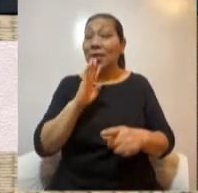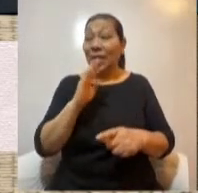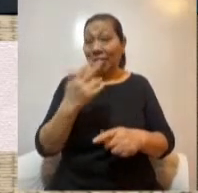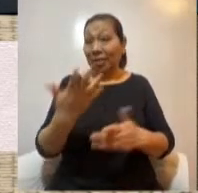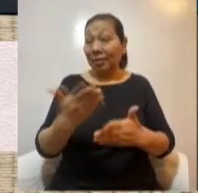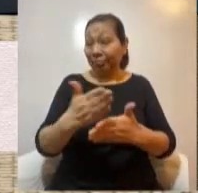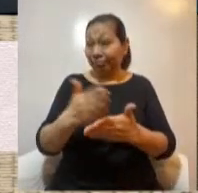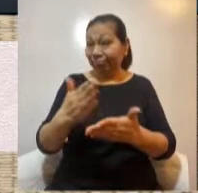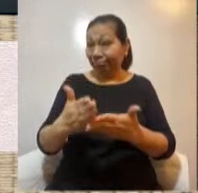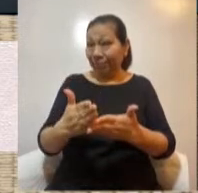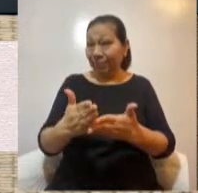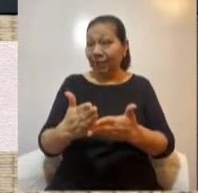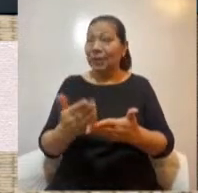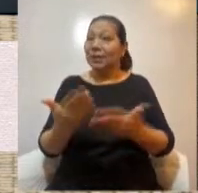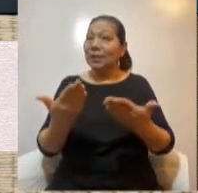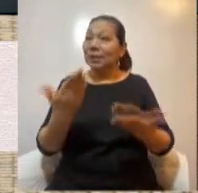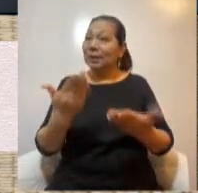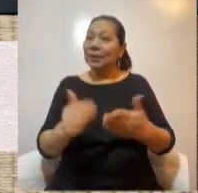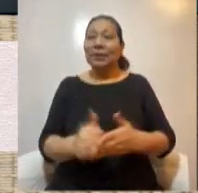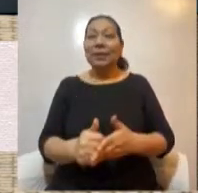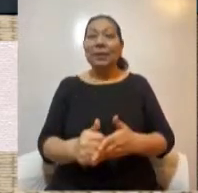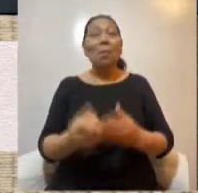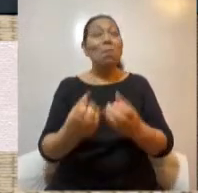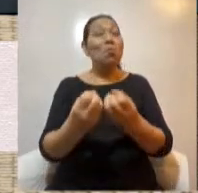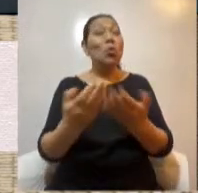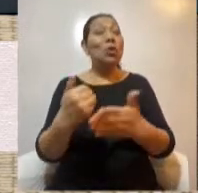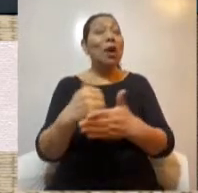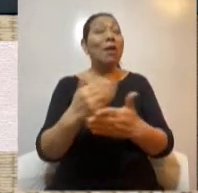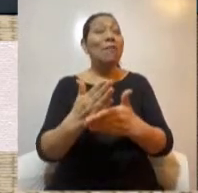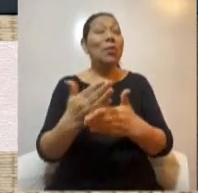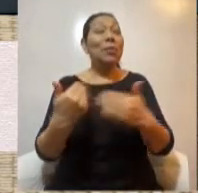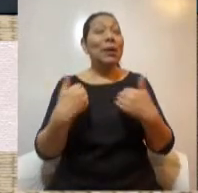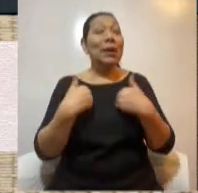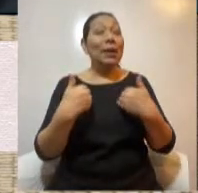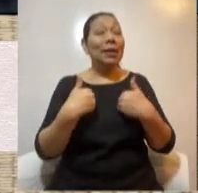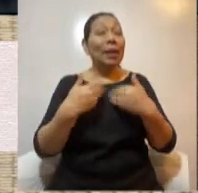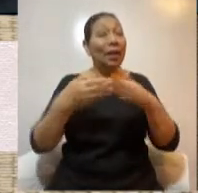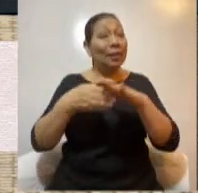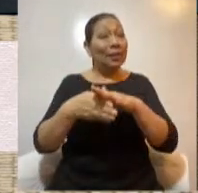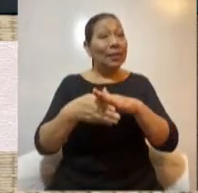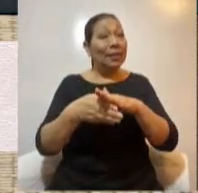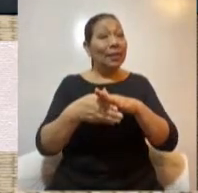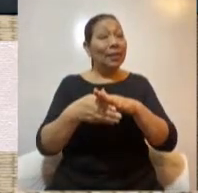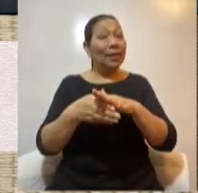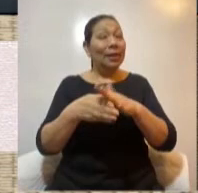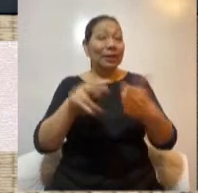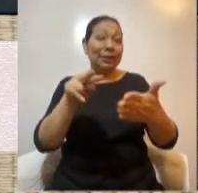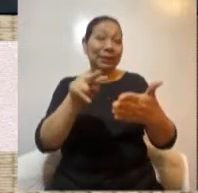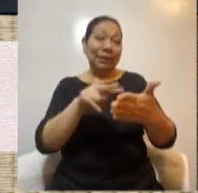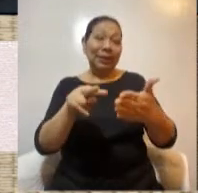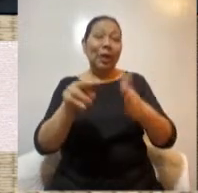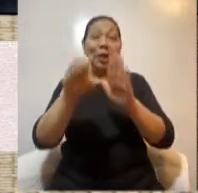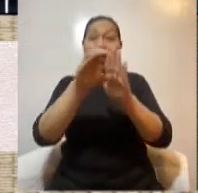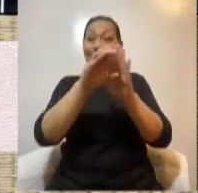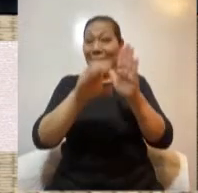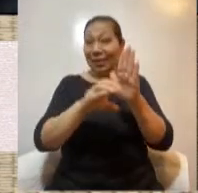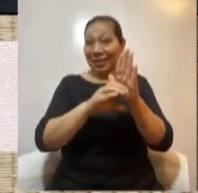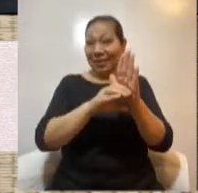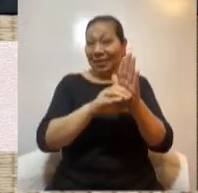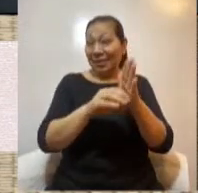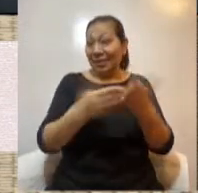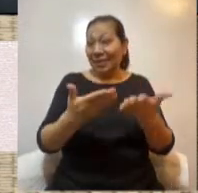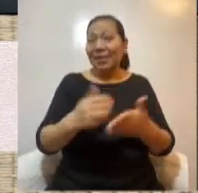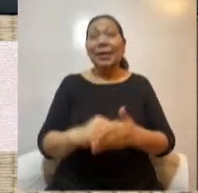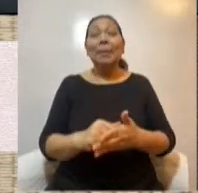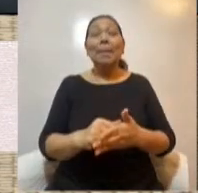hablamos de test de proporcionalidad, esta es una de las tantas formas que tenemos dentro de la literatura constitucionalista y